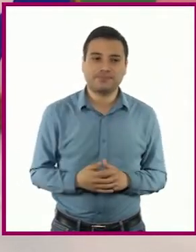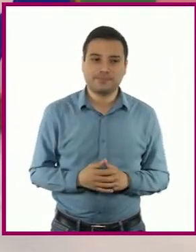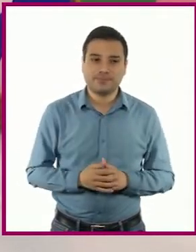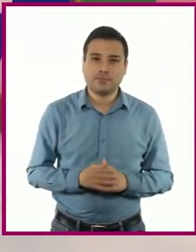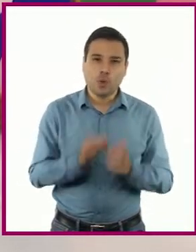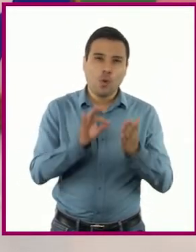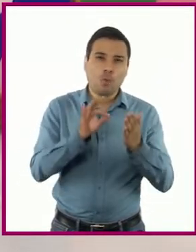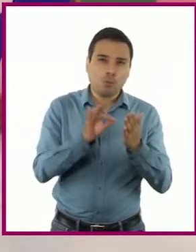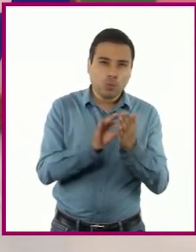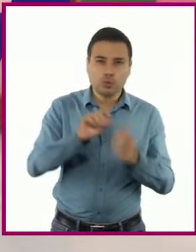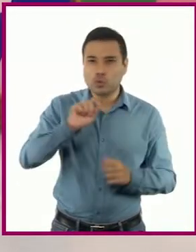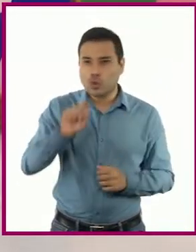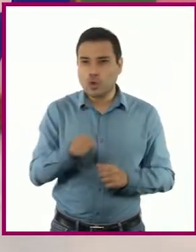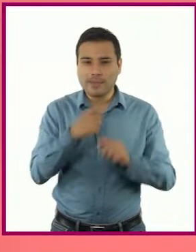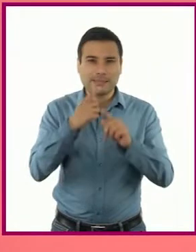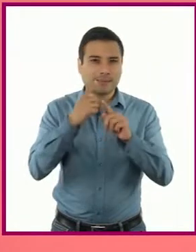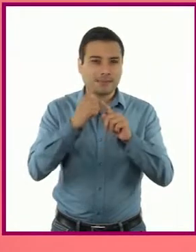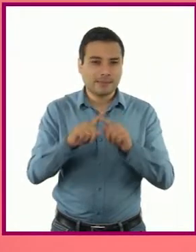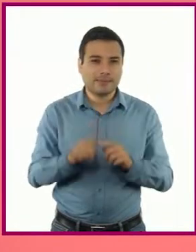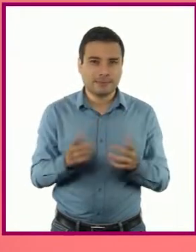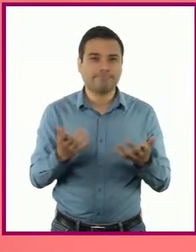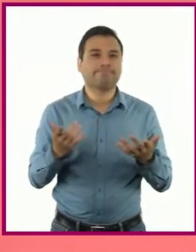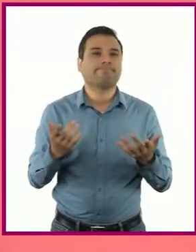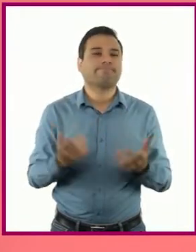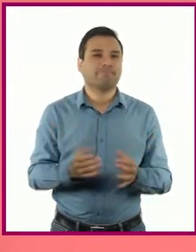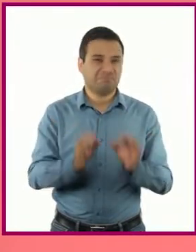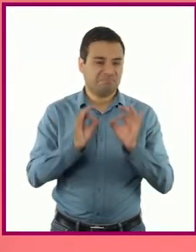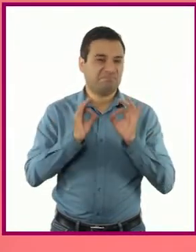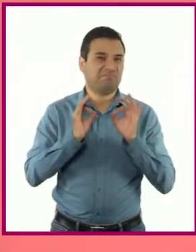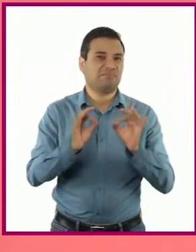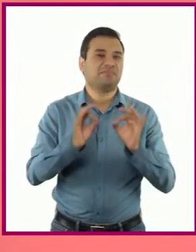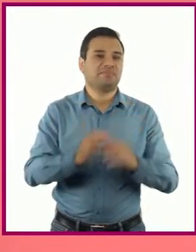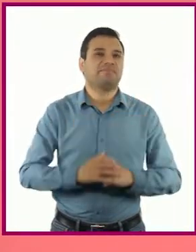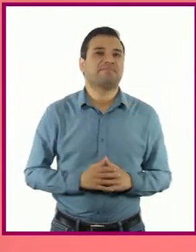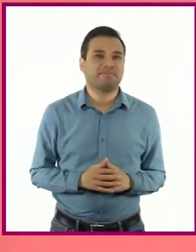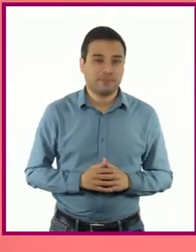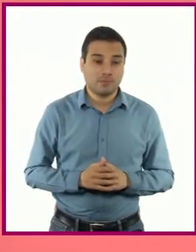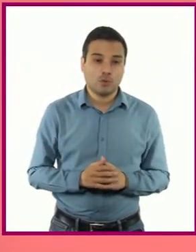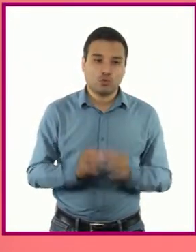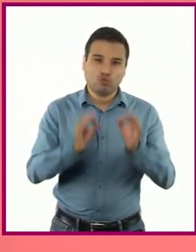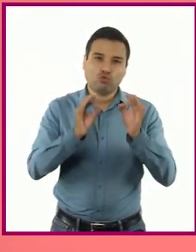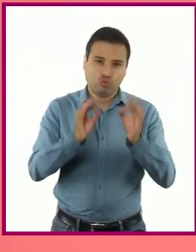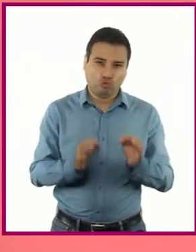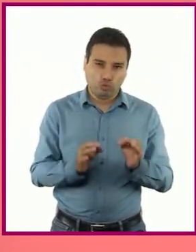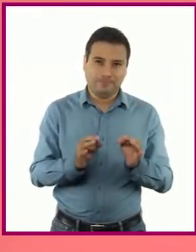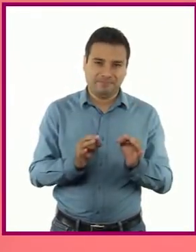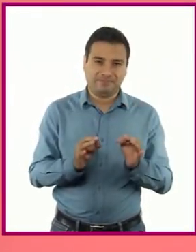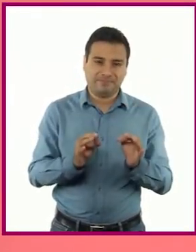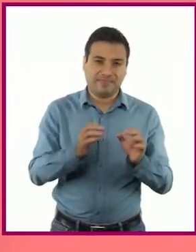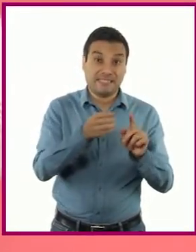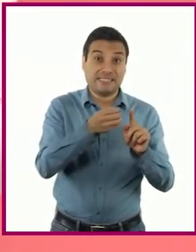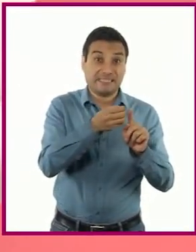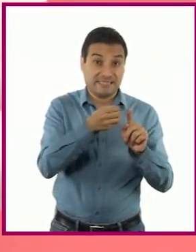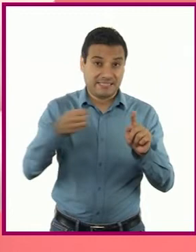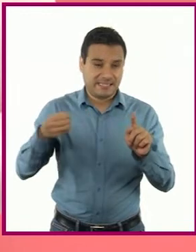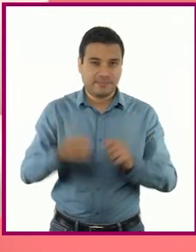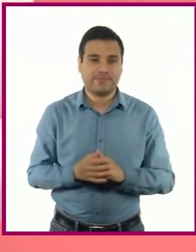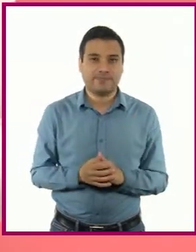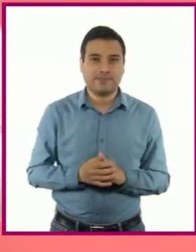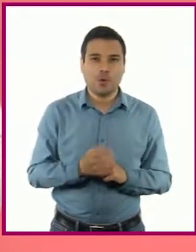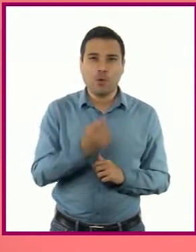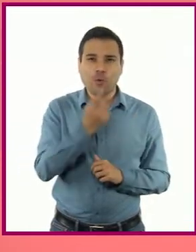puntuación pertenece a la sintaxis y a la semántica, no a la ortografía. El color rojo del